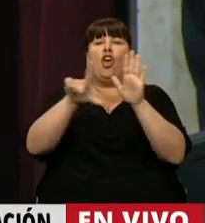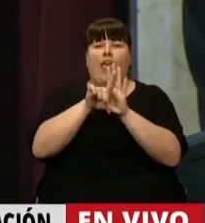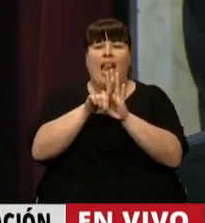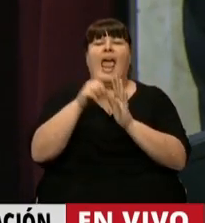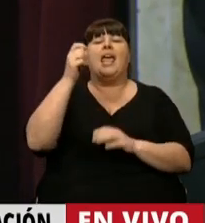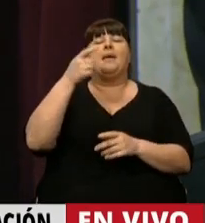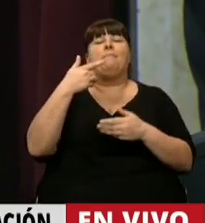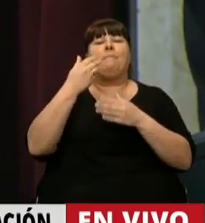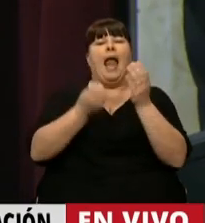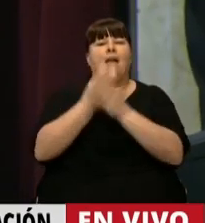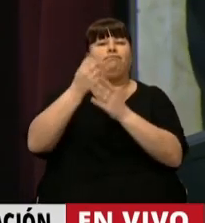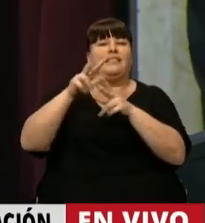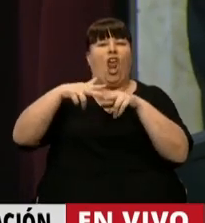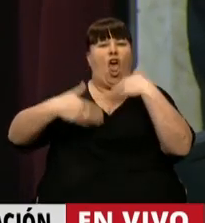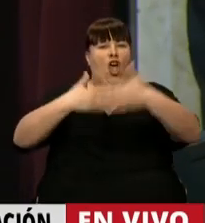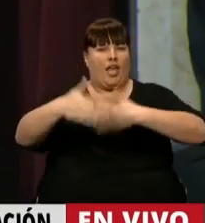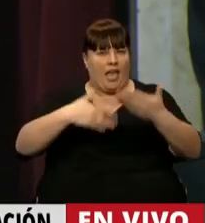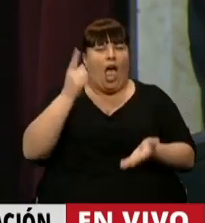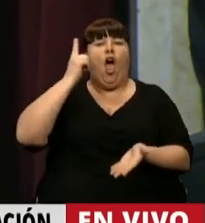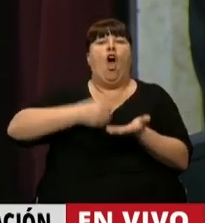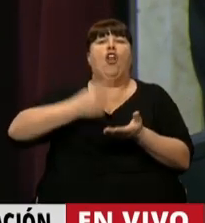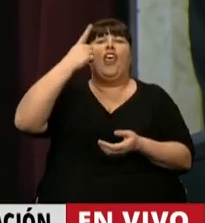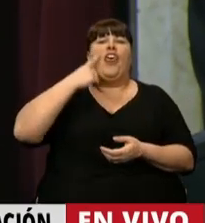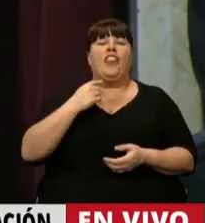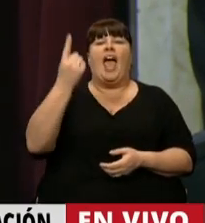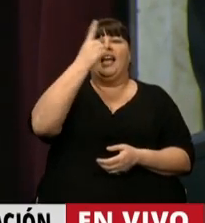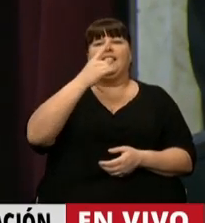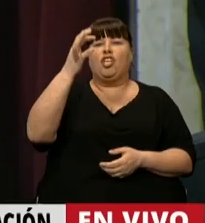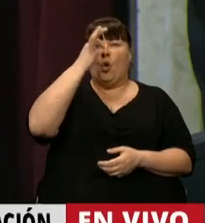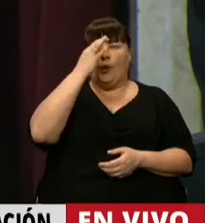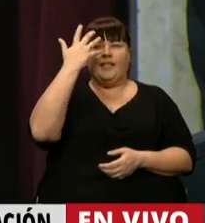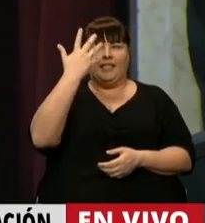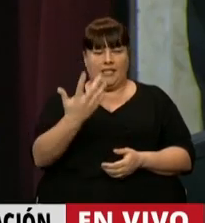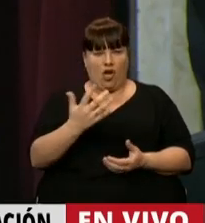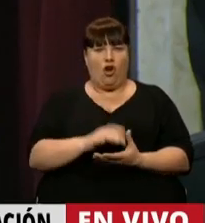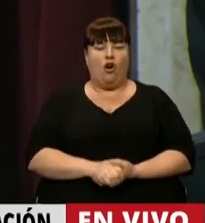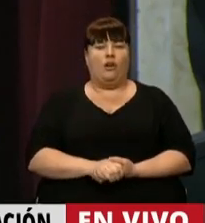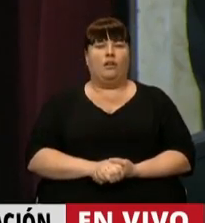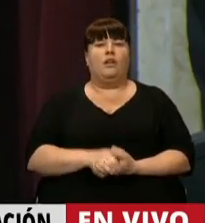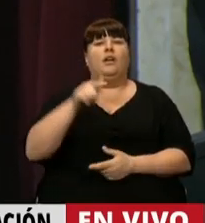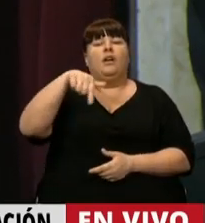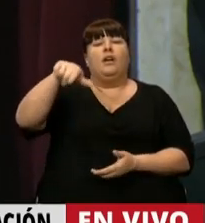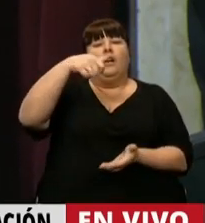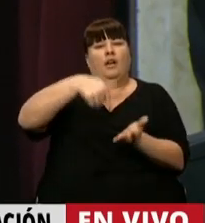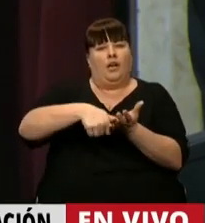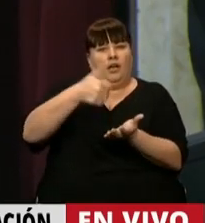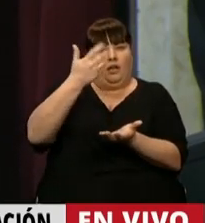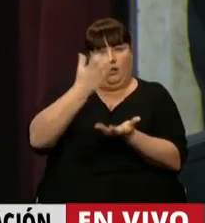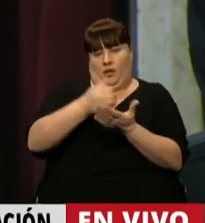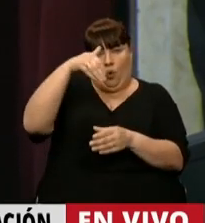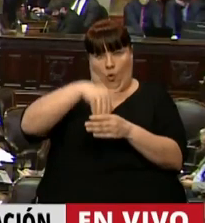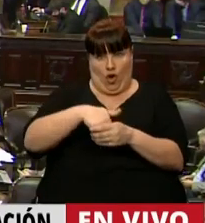de economía del conocimiento orden del día 125 sírvase marcar su voto